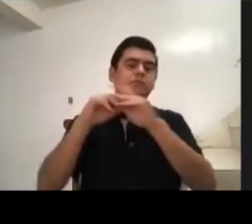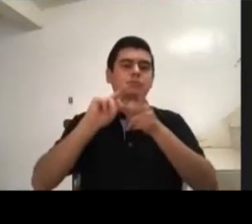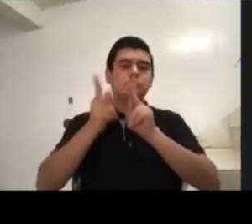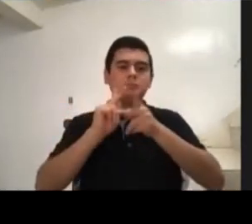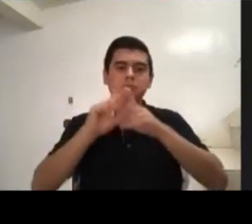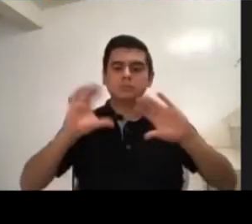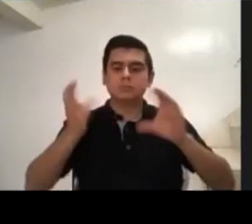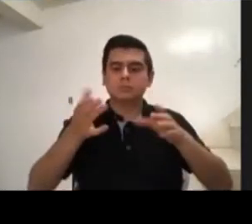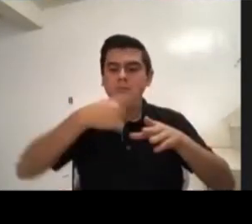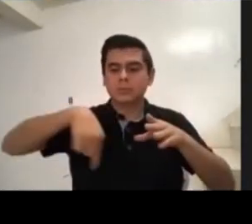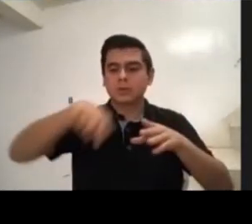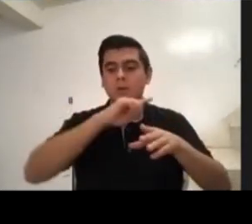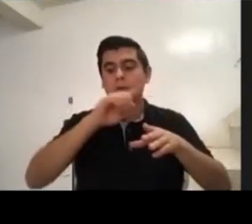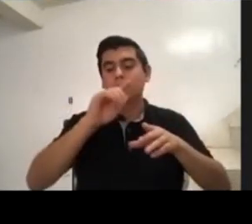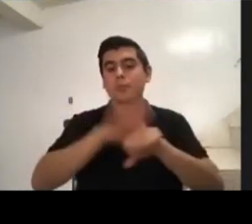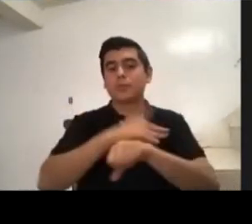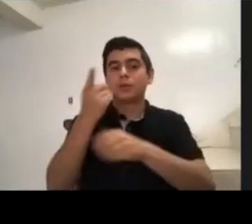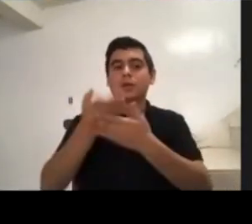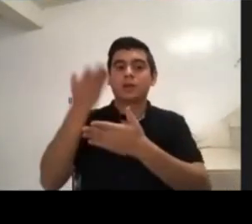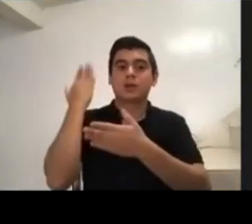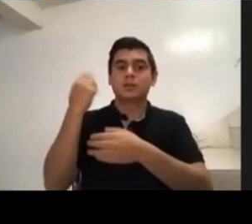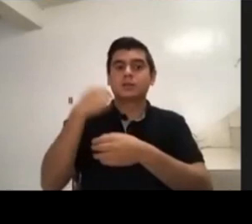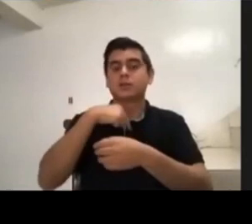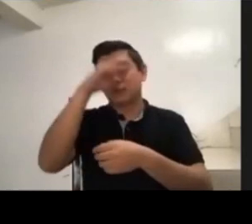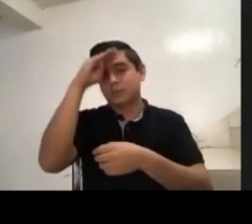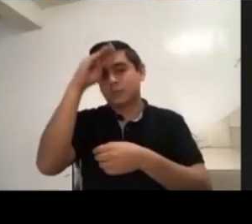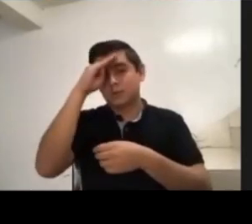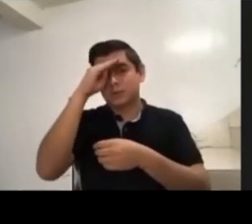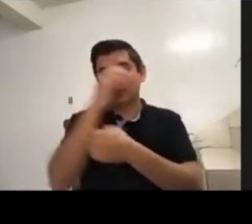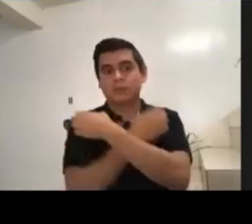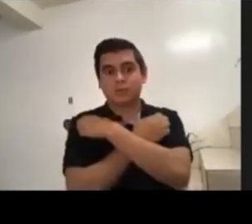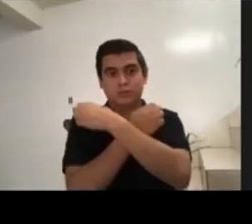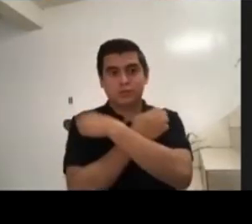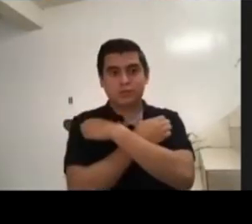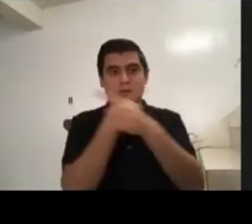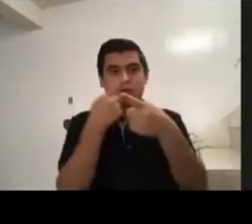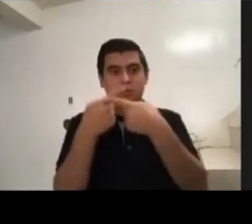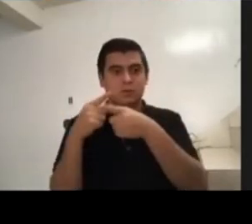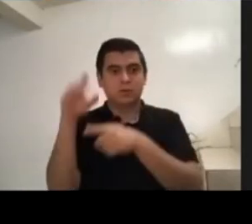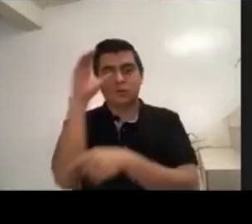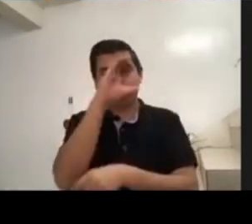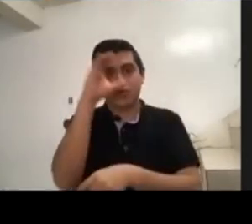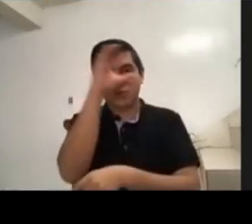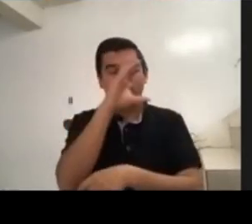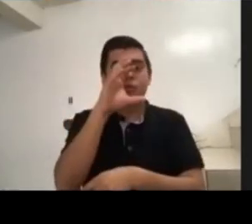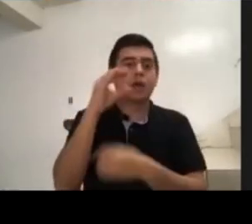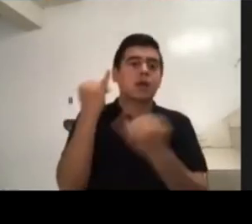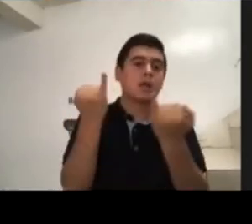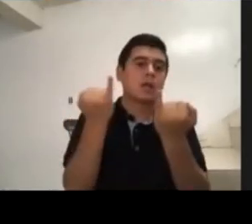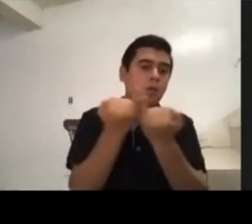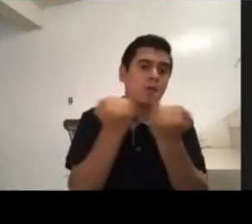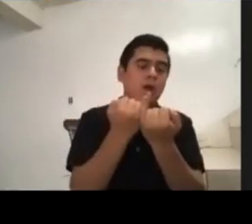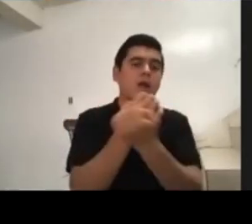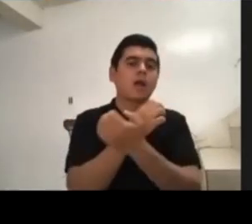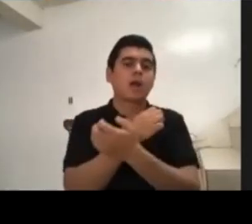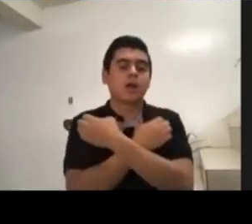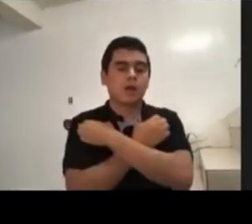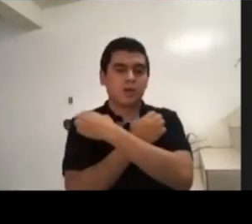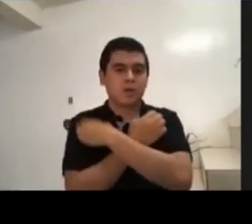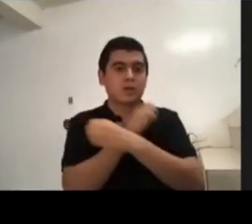educación intercultural y educación especial deberían formar parte de un solo y compacto grupo dentro de la